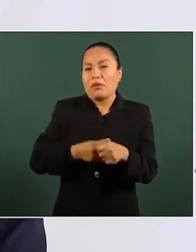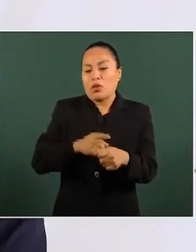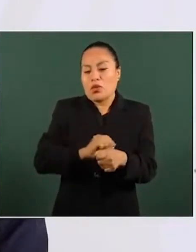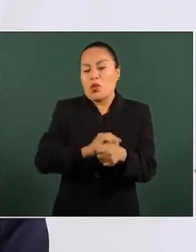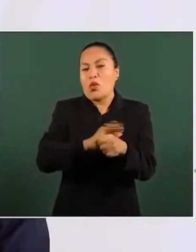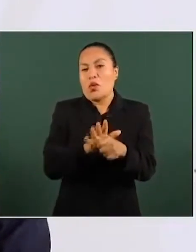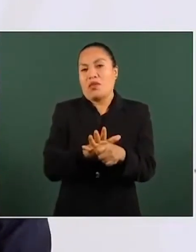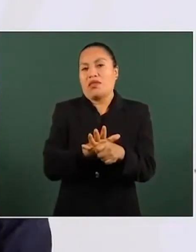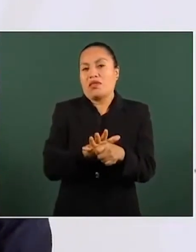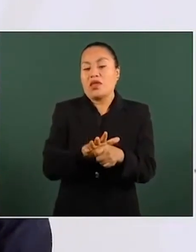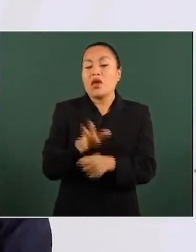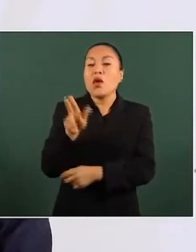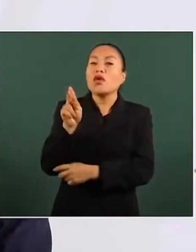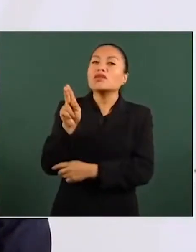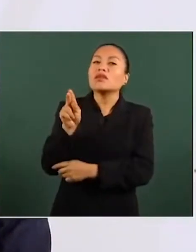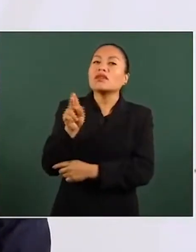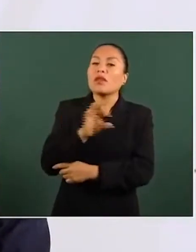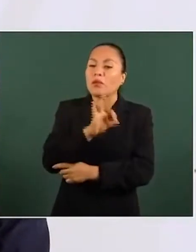80%